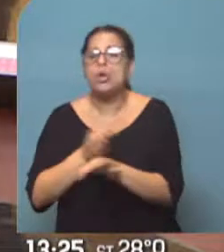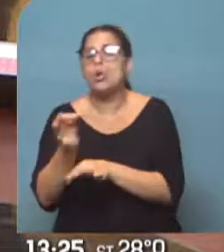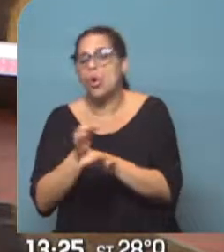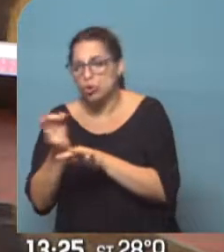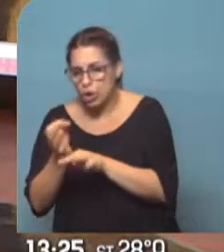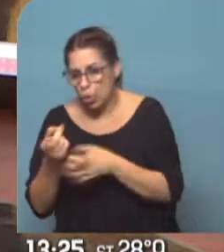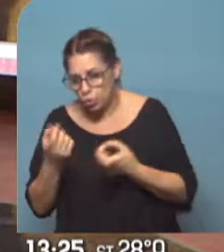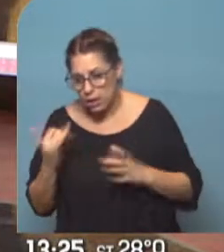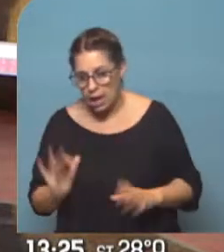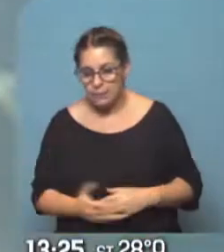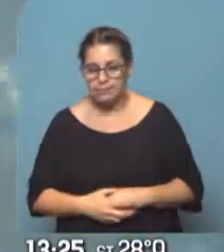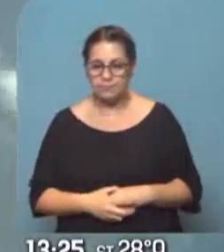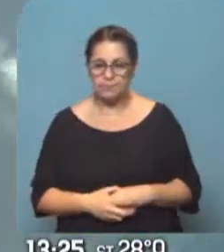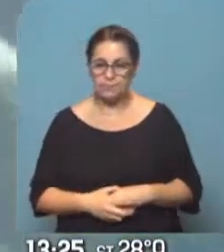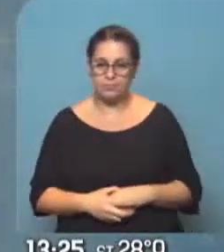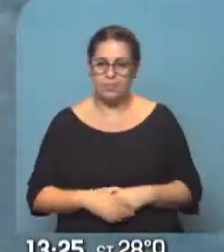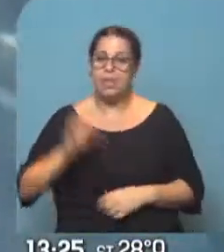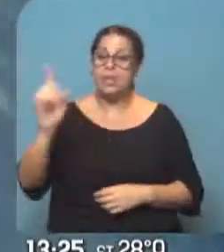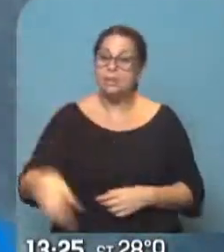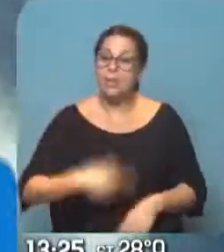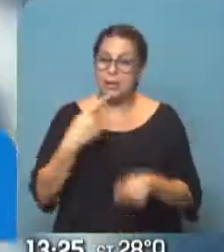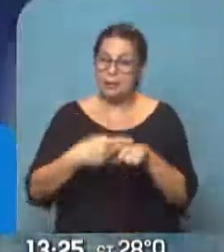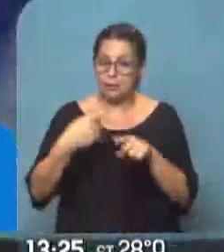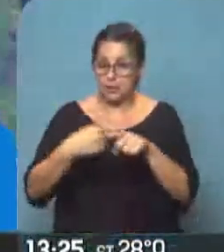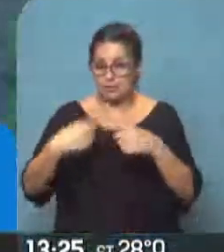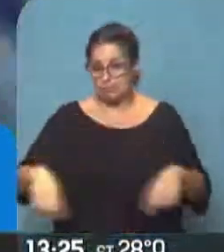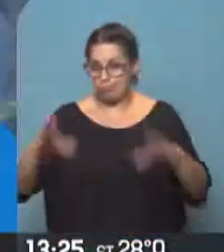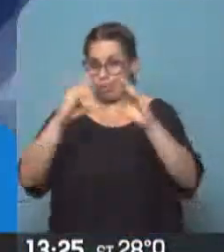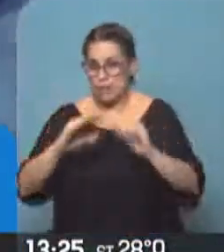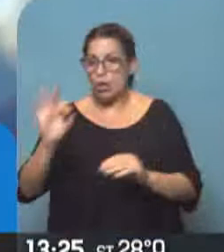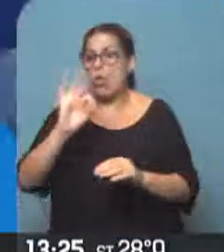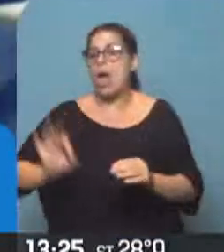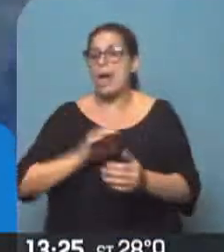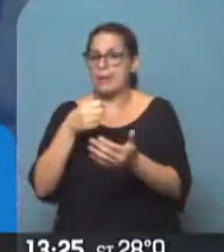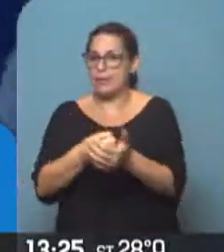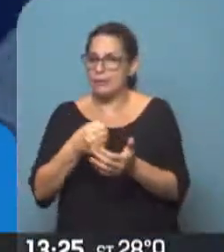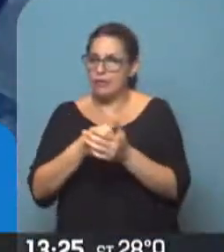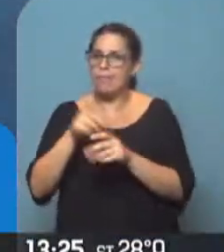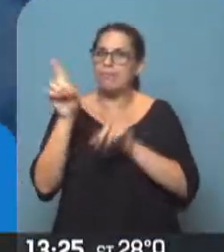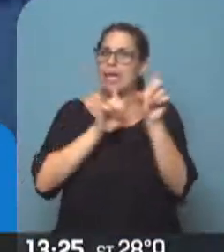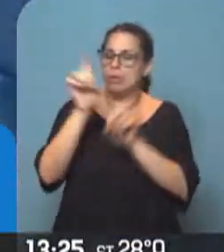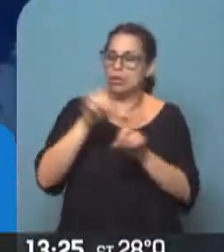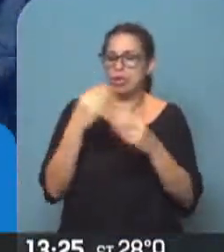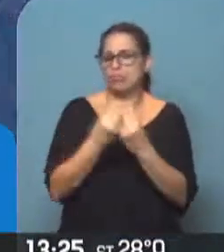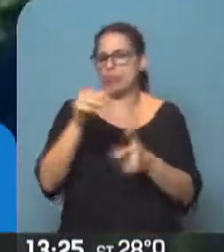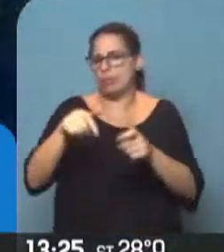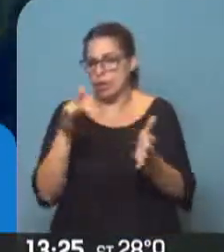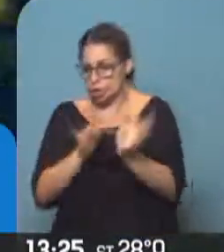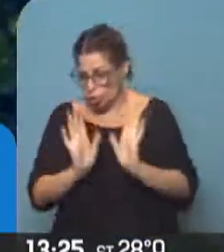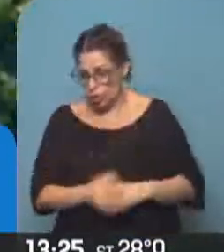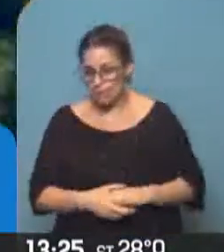útiles con la llegada de las fiestas navideñas o de fin de año la pirotecnia es de utilización frecuente